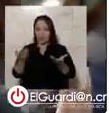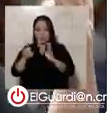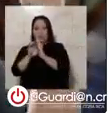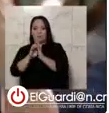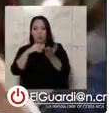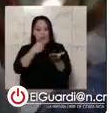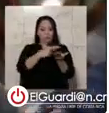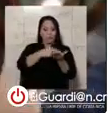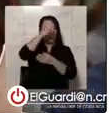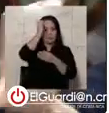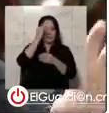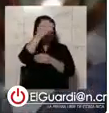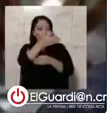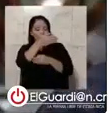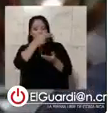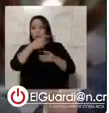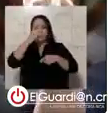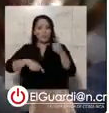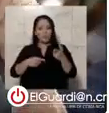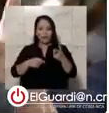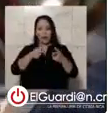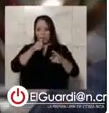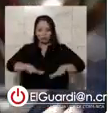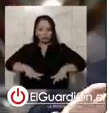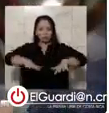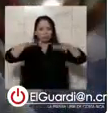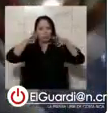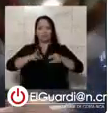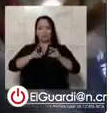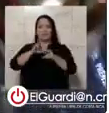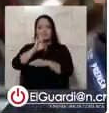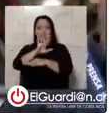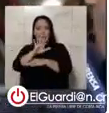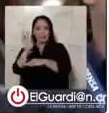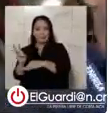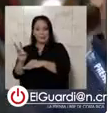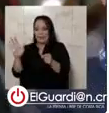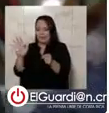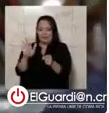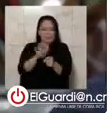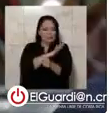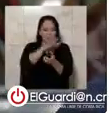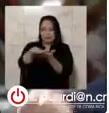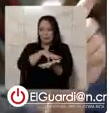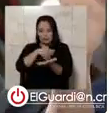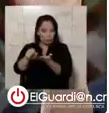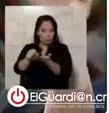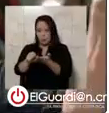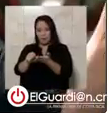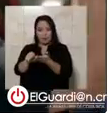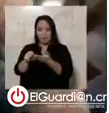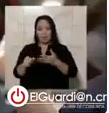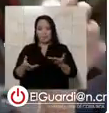Esparza, no podía. Estábamos aislados. La ruta 756 totalmente desbaratada. Y hoy a